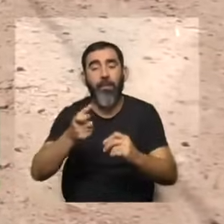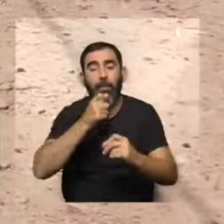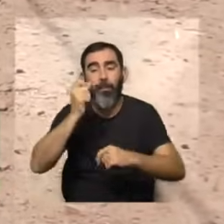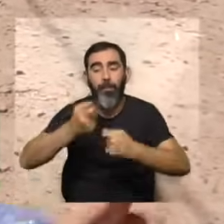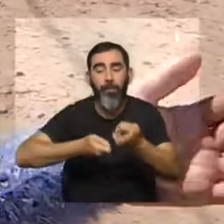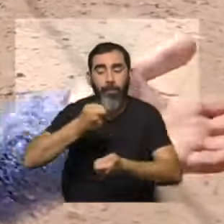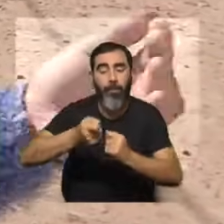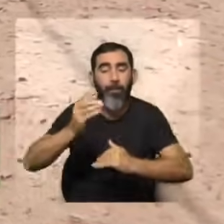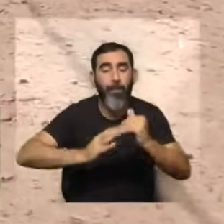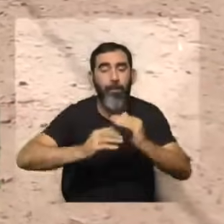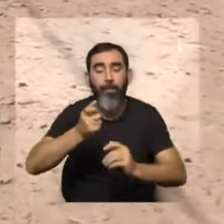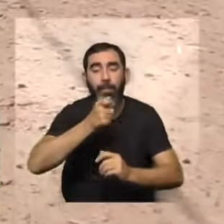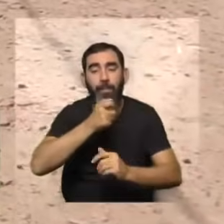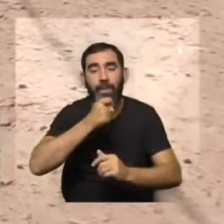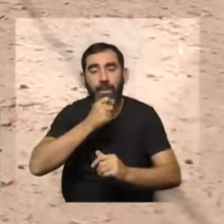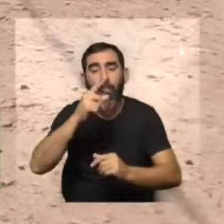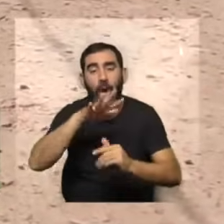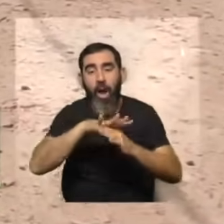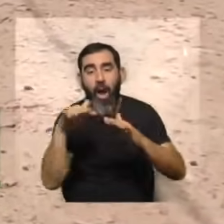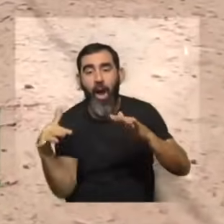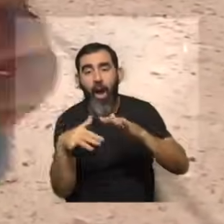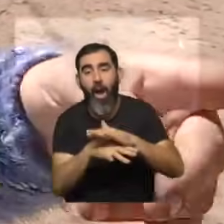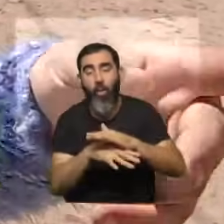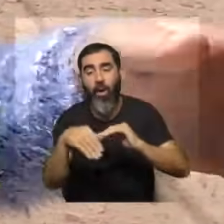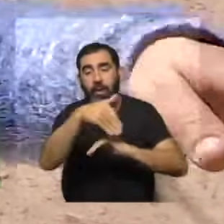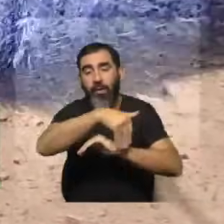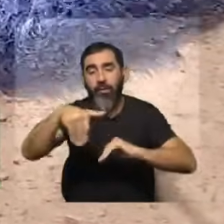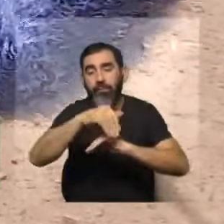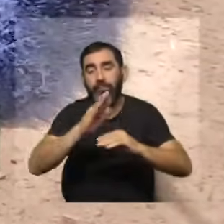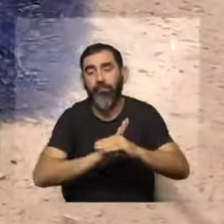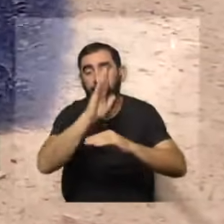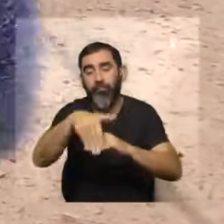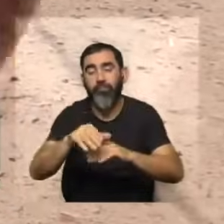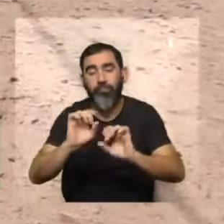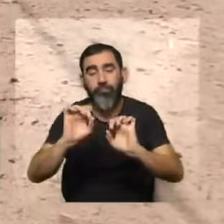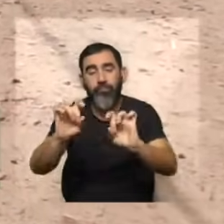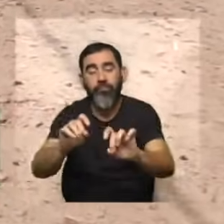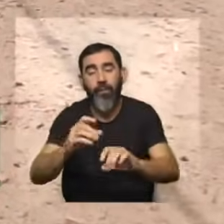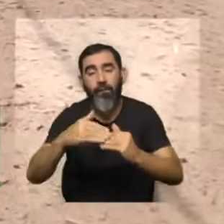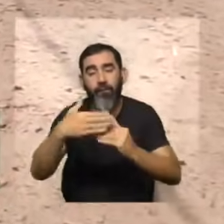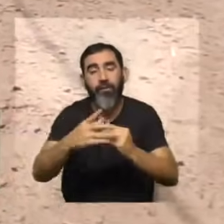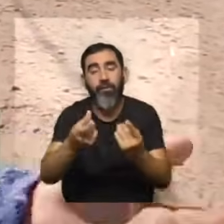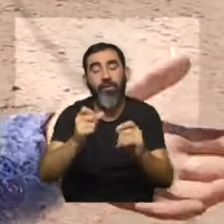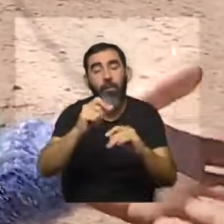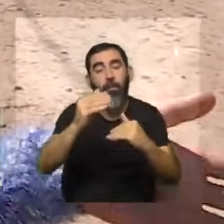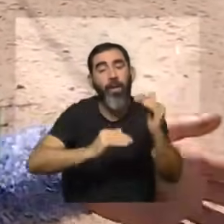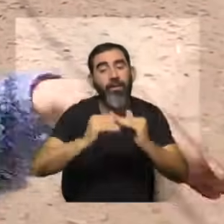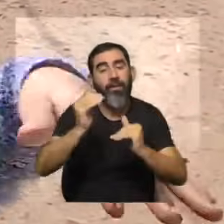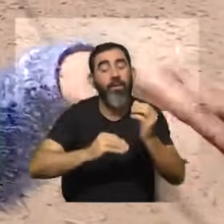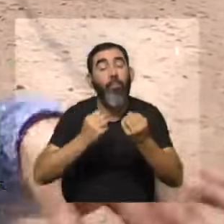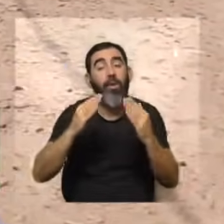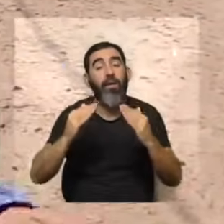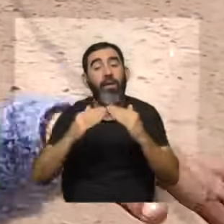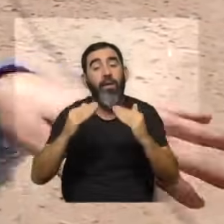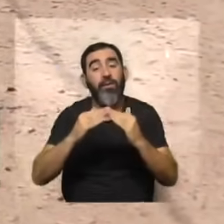porque se pasa el agua de acá, sale de acá a la calle, pasa para la casa de los vecinos y sigue pasando. Precisamos relleno porque las casas nosotros están